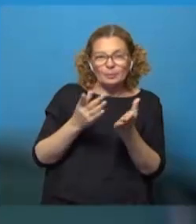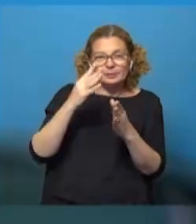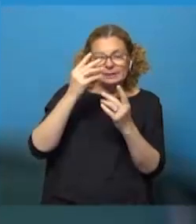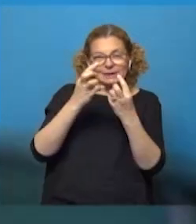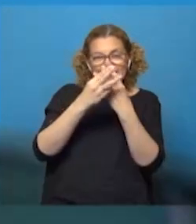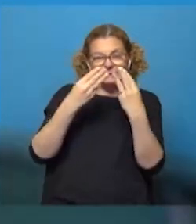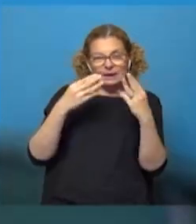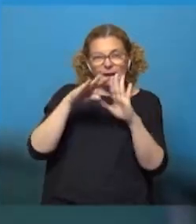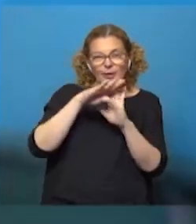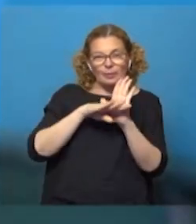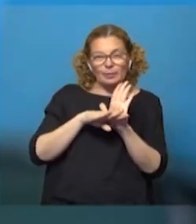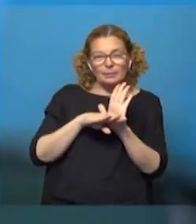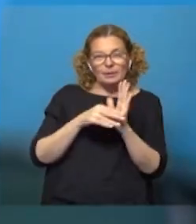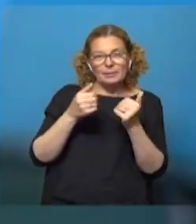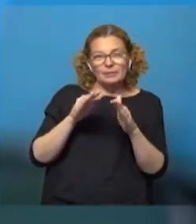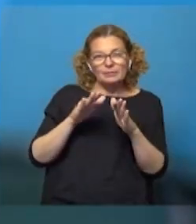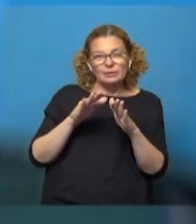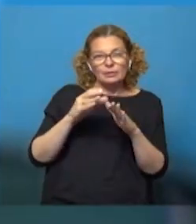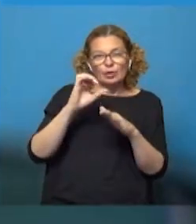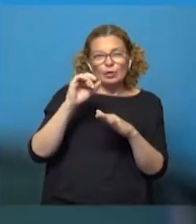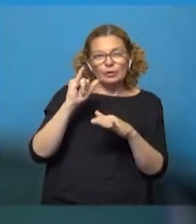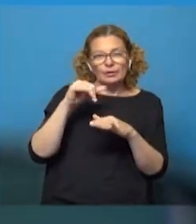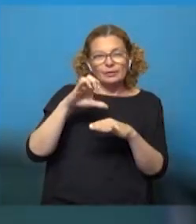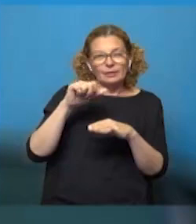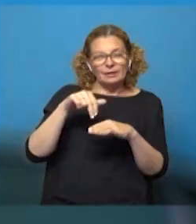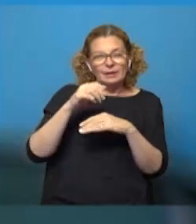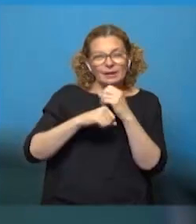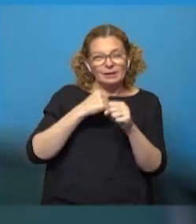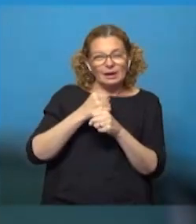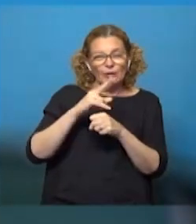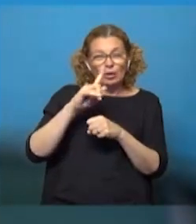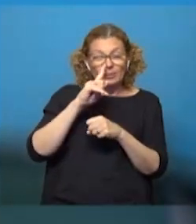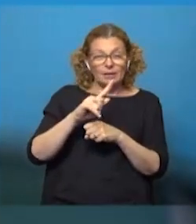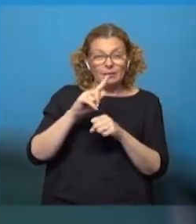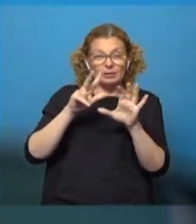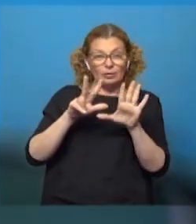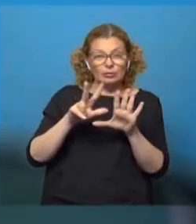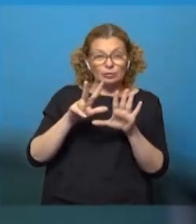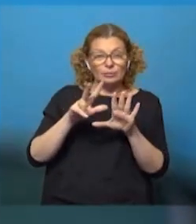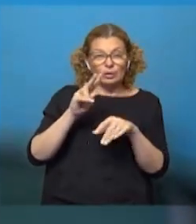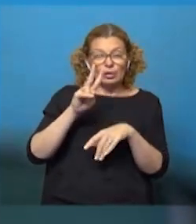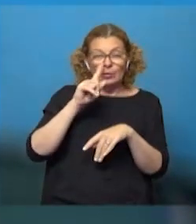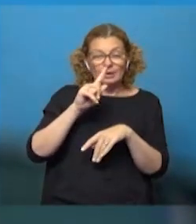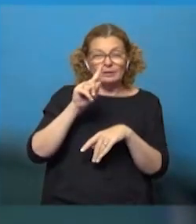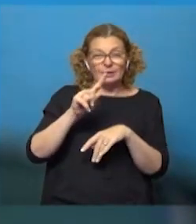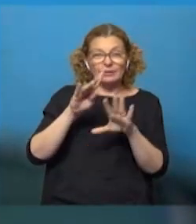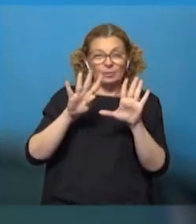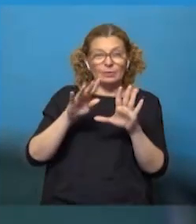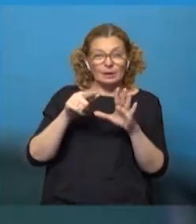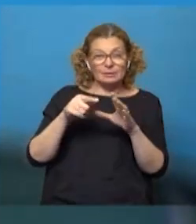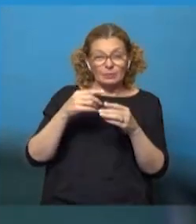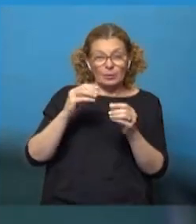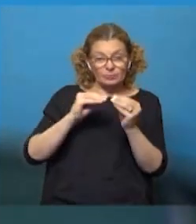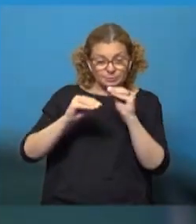a los programas que que empezó a elaborar el códice allí por el año 2018 2018 2019 allí estamos